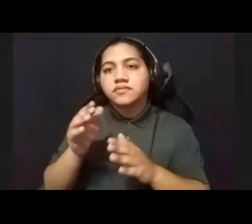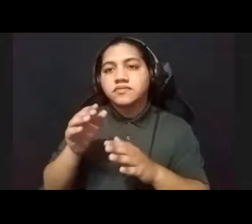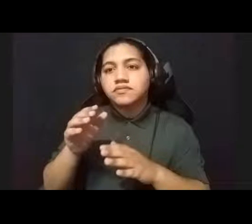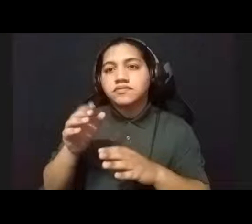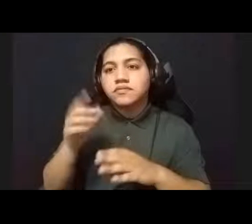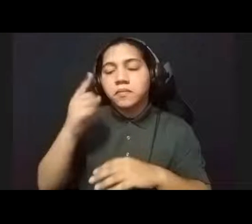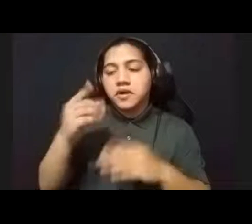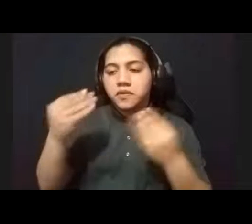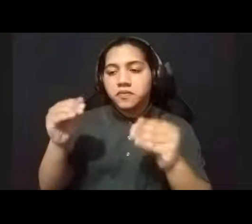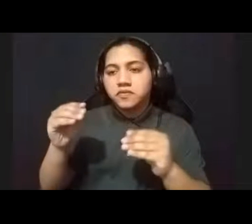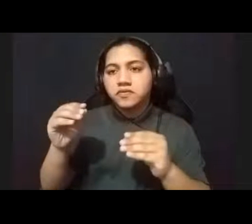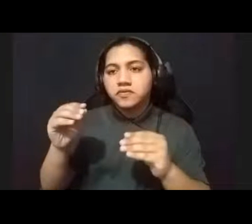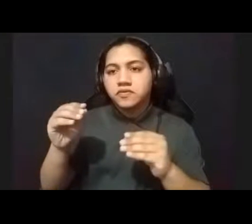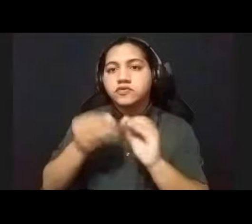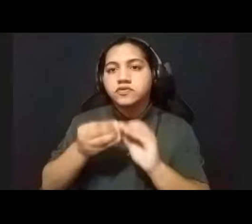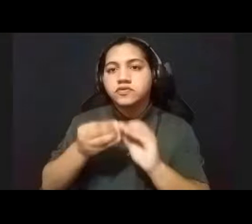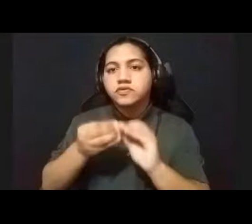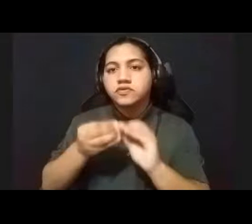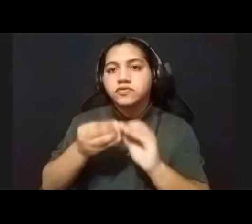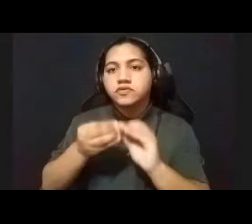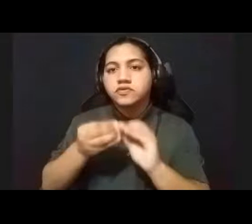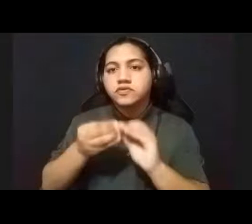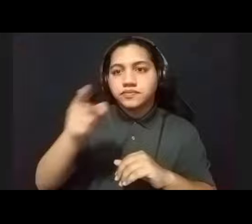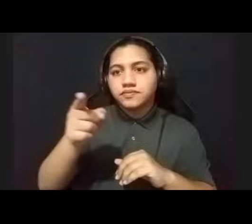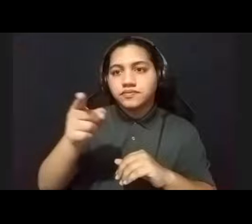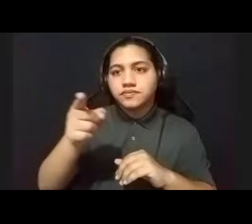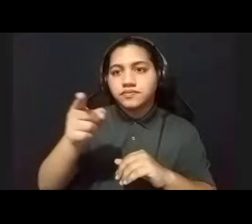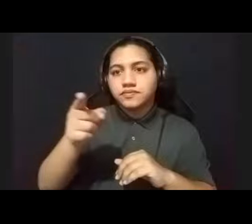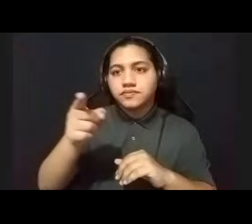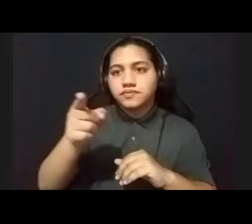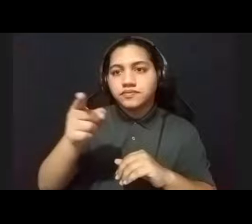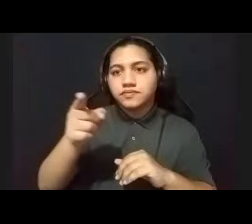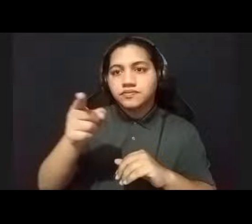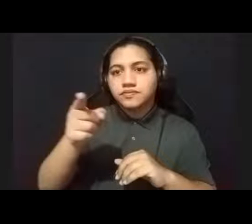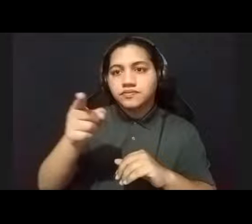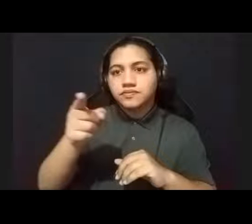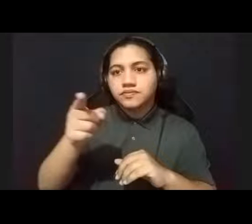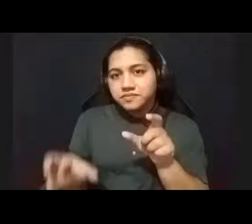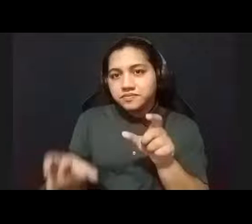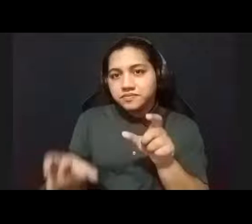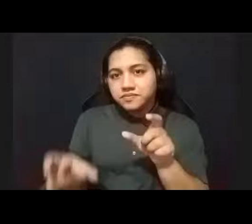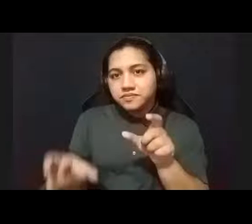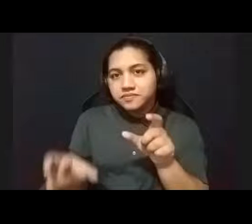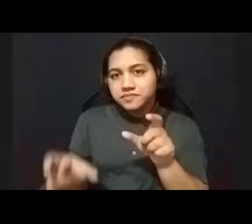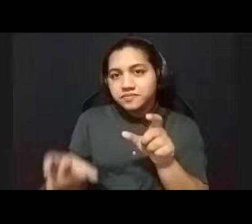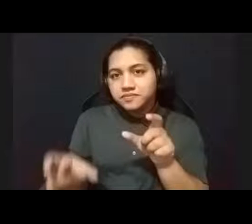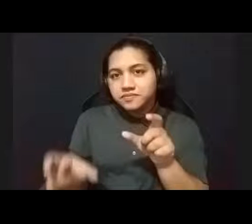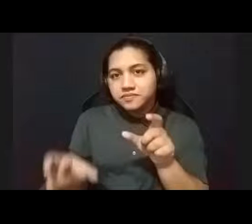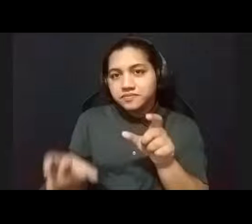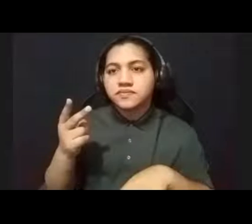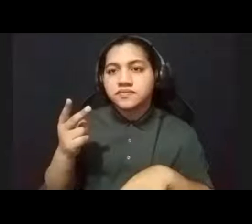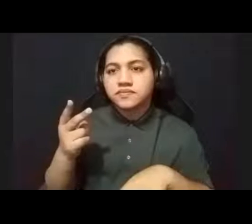7. Y esta versión es preciosa. Tiene los dibujos al lado, como ustedes pueden ver. Es